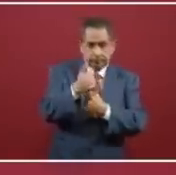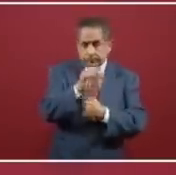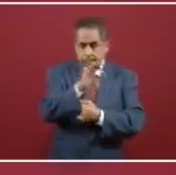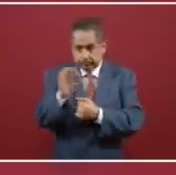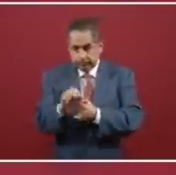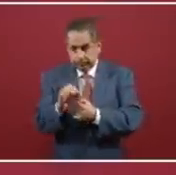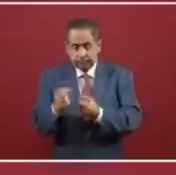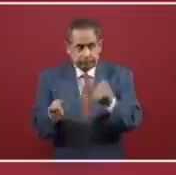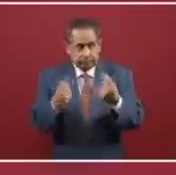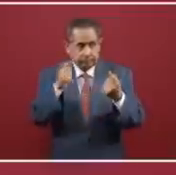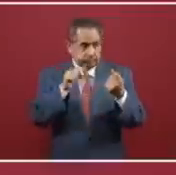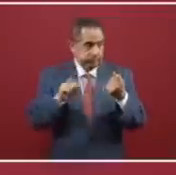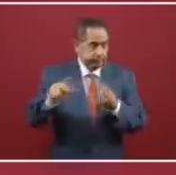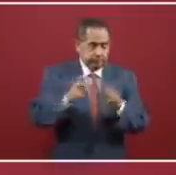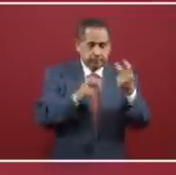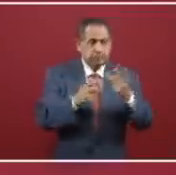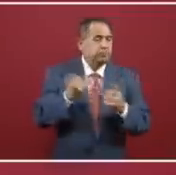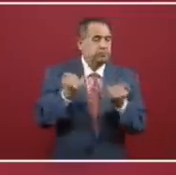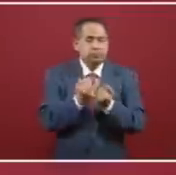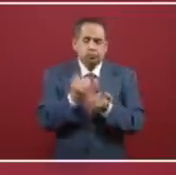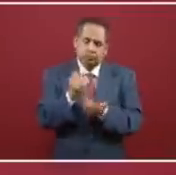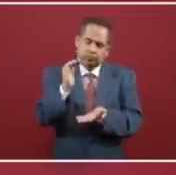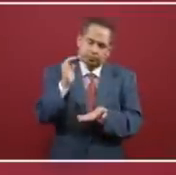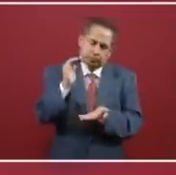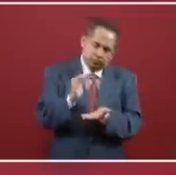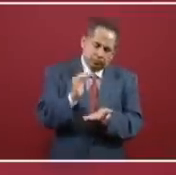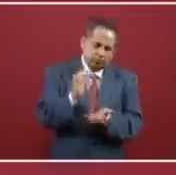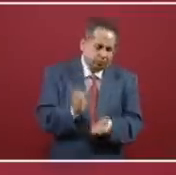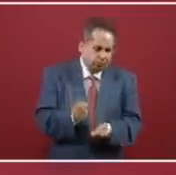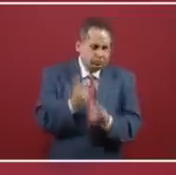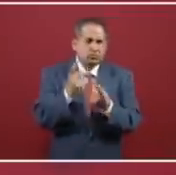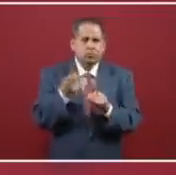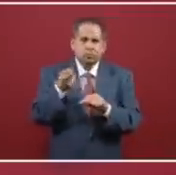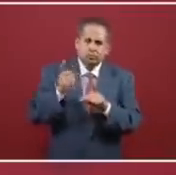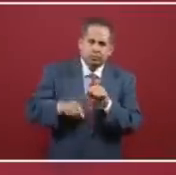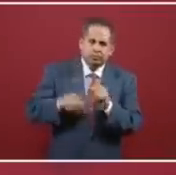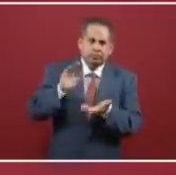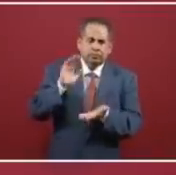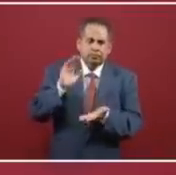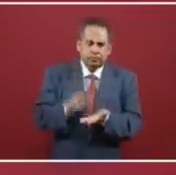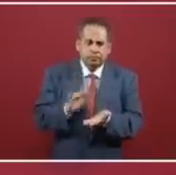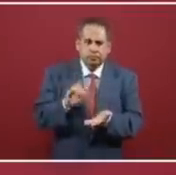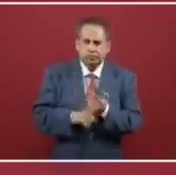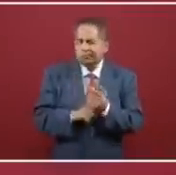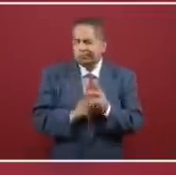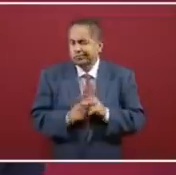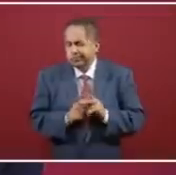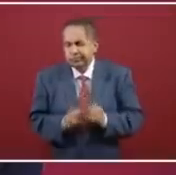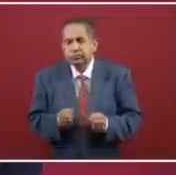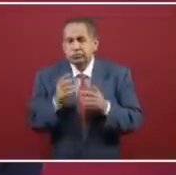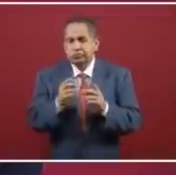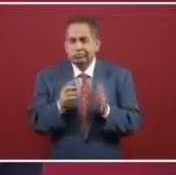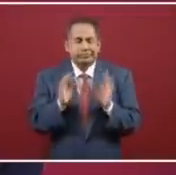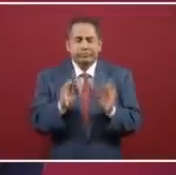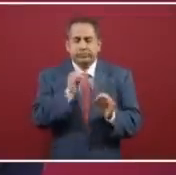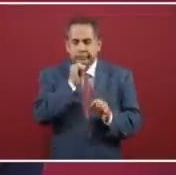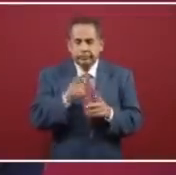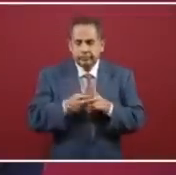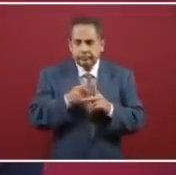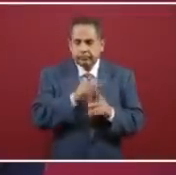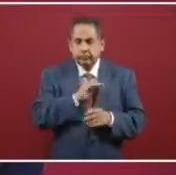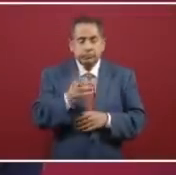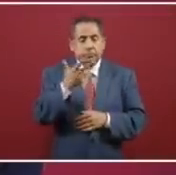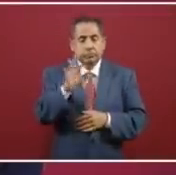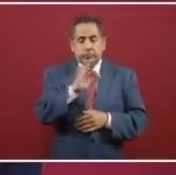ciento el margen en el que no hay exactitud es alrededor